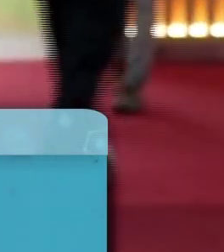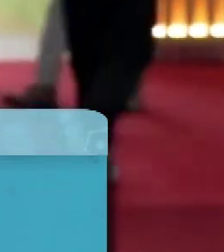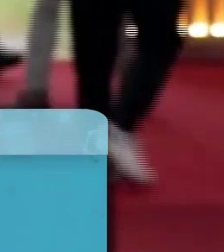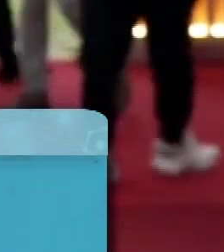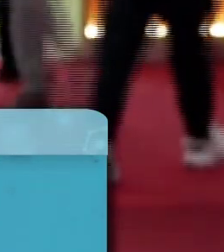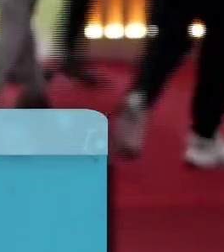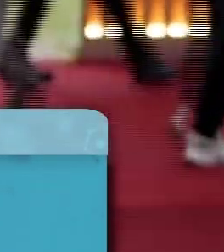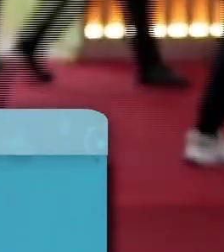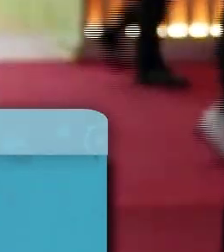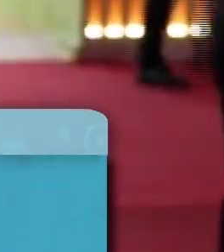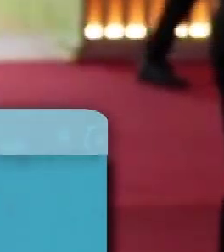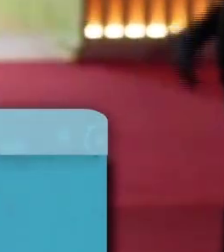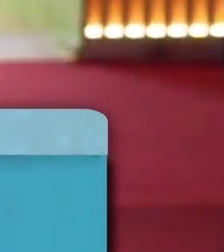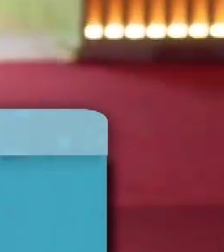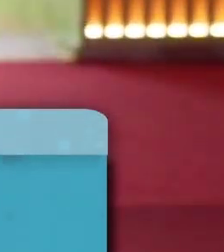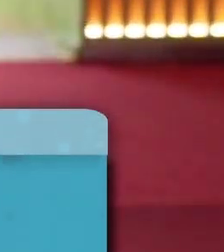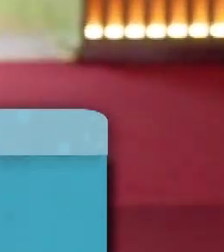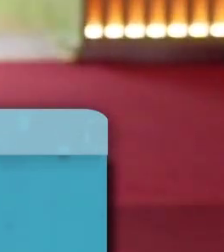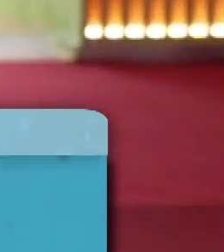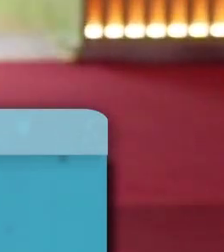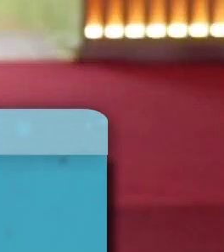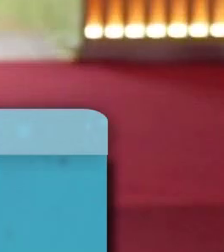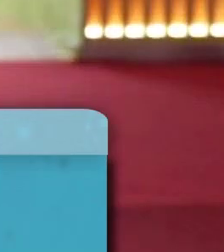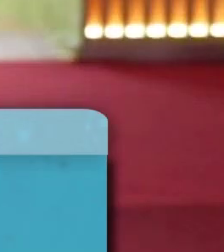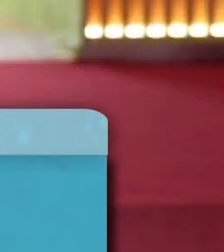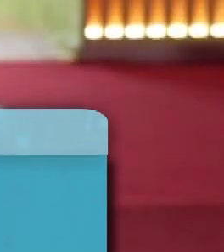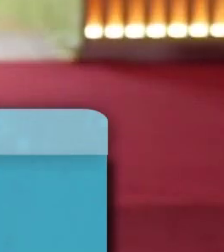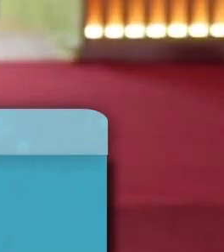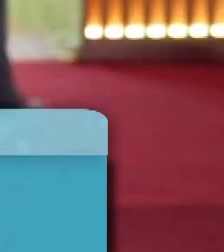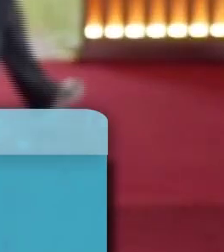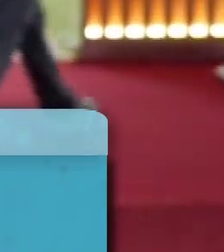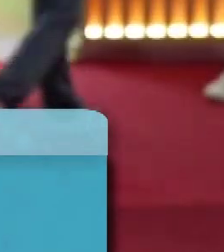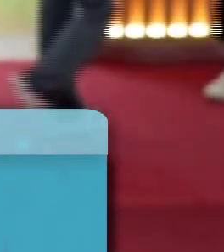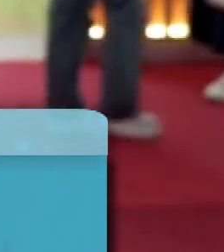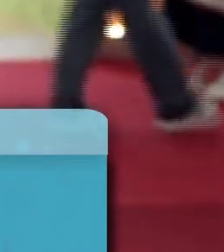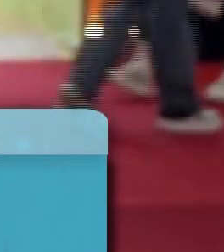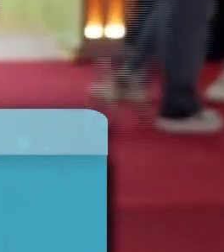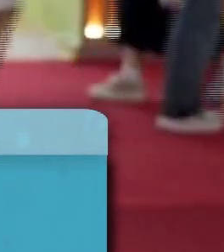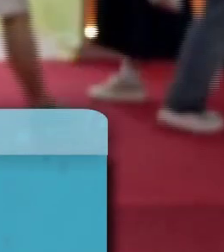adaptación de la carne argentina y del consumo de carne argentina completamente